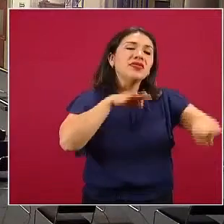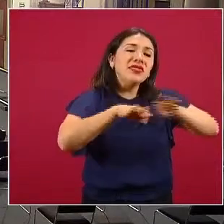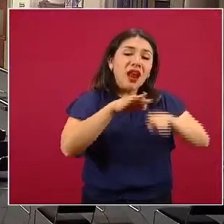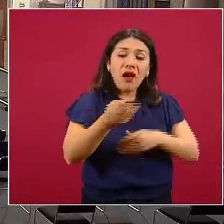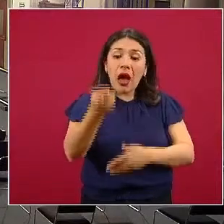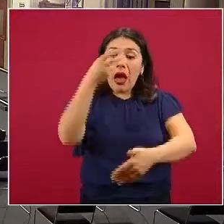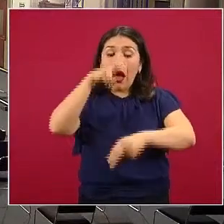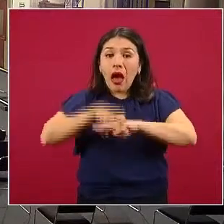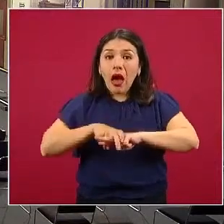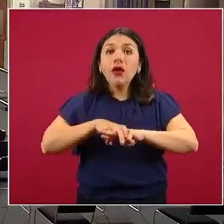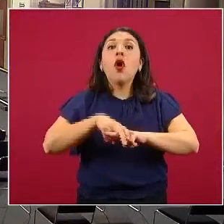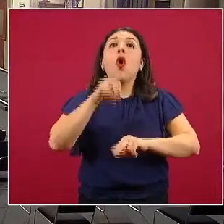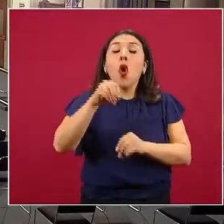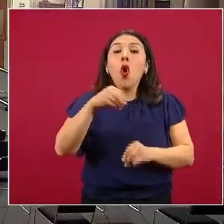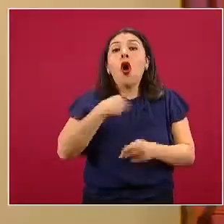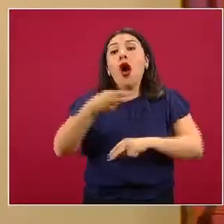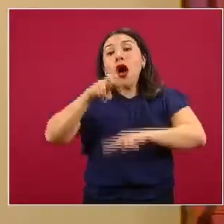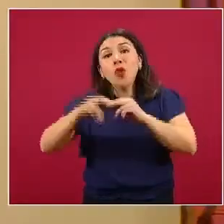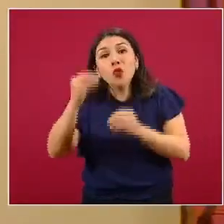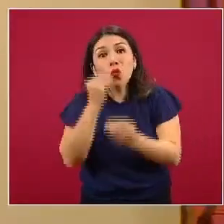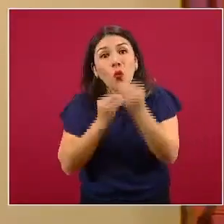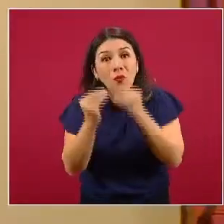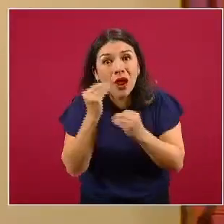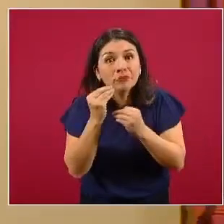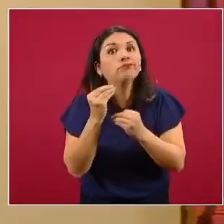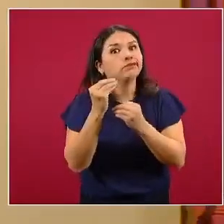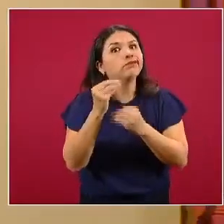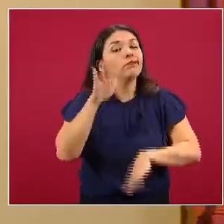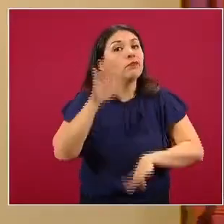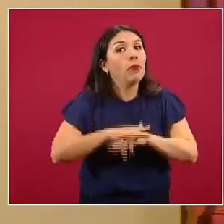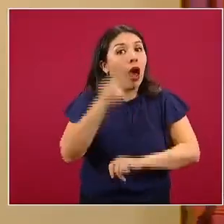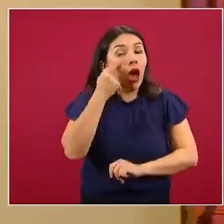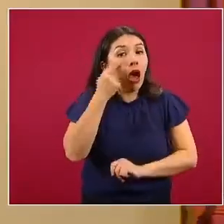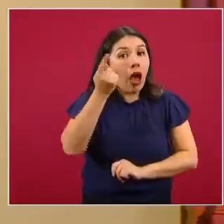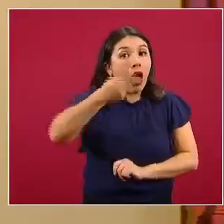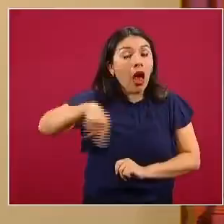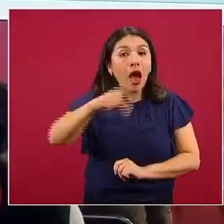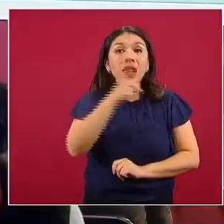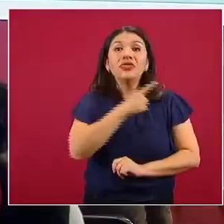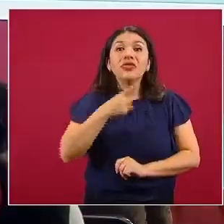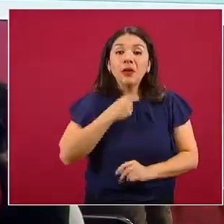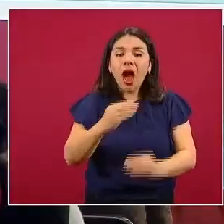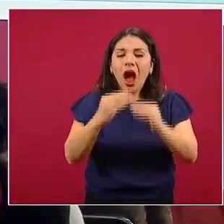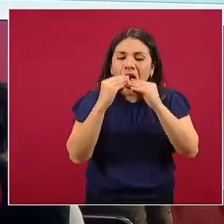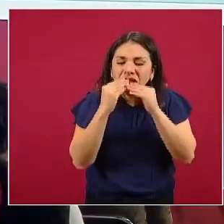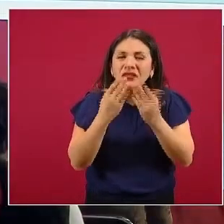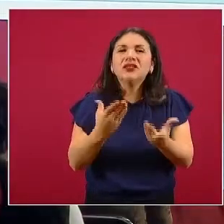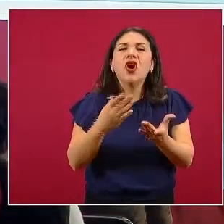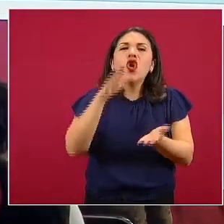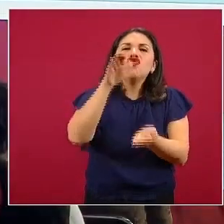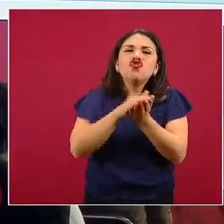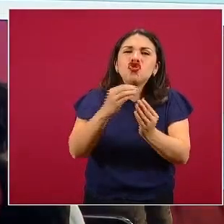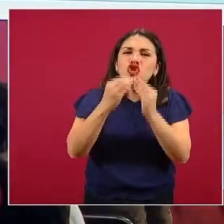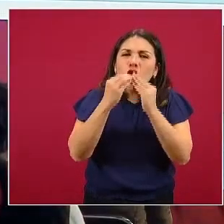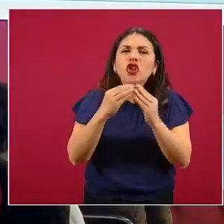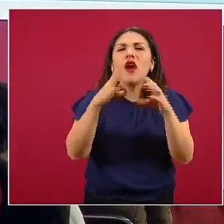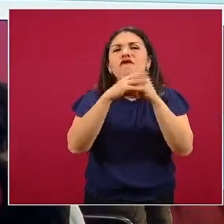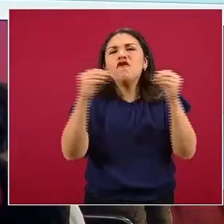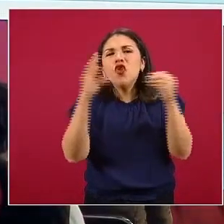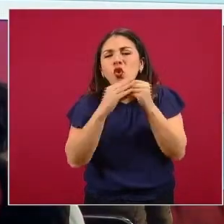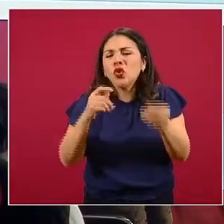laboral, vamos a ingerir alimentos, sobre todo aquellos en los que tengamos que usar nuestras manos, como pueden ser las frutas,